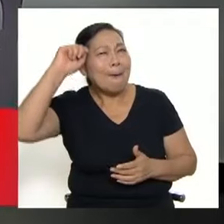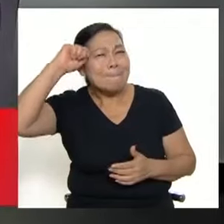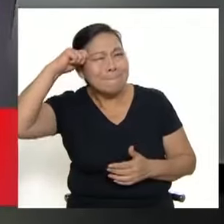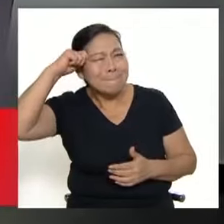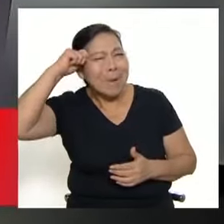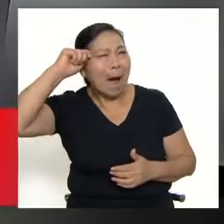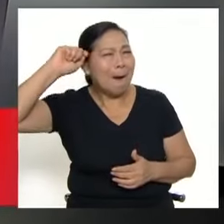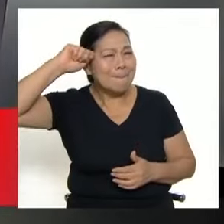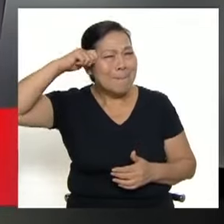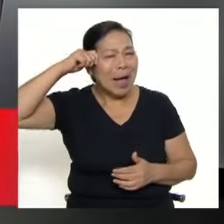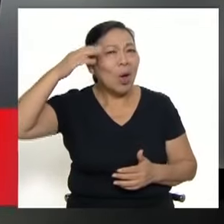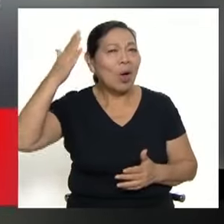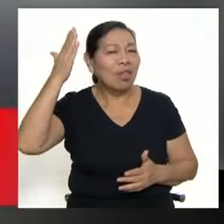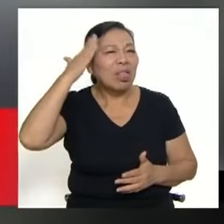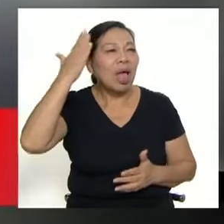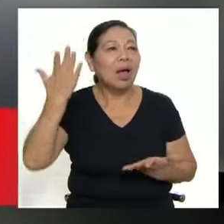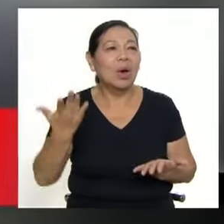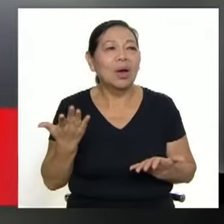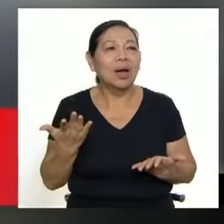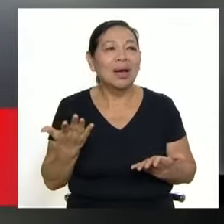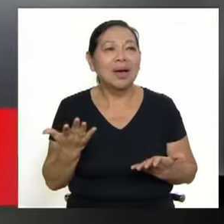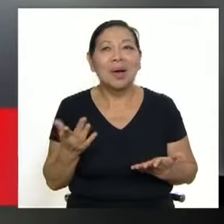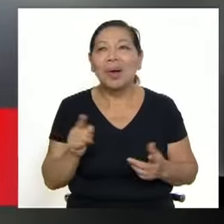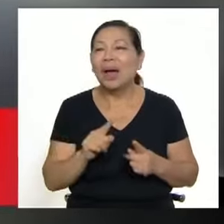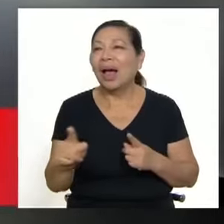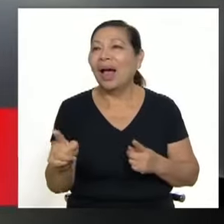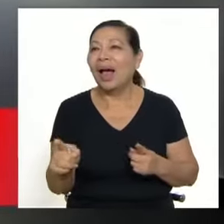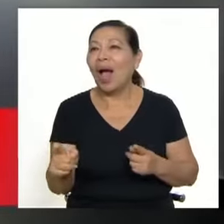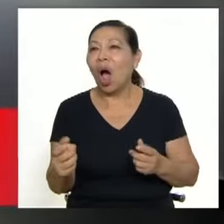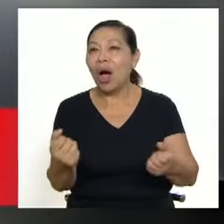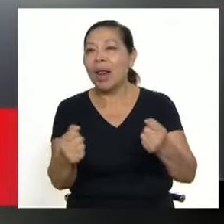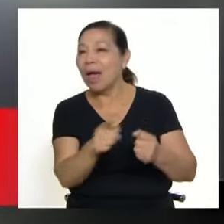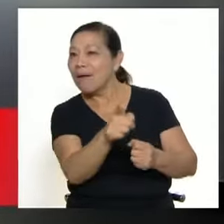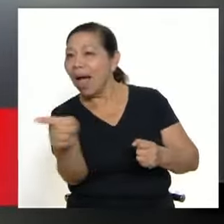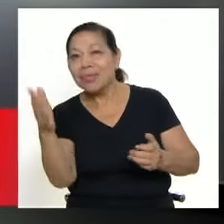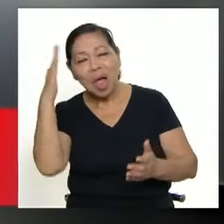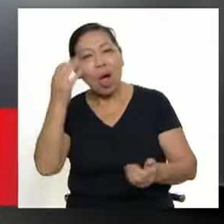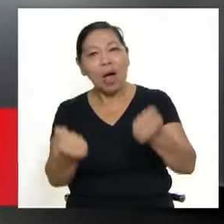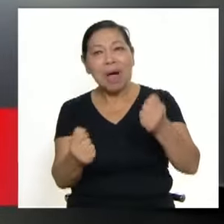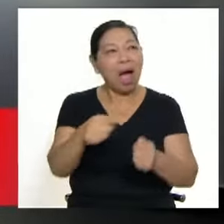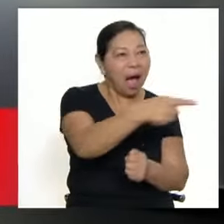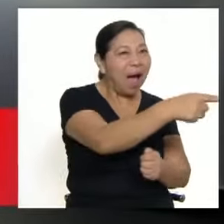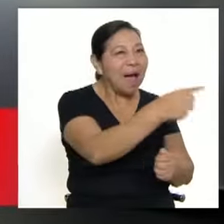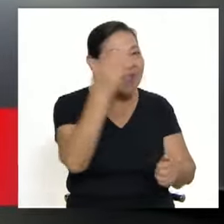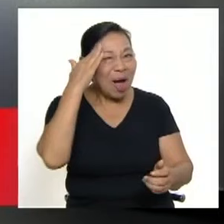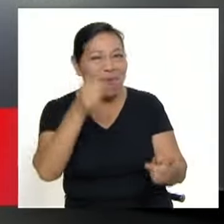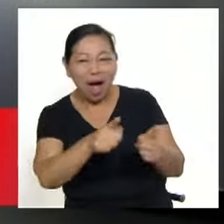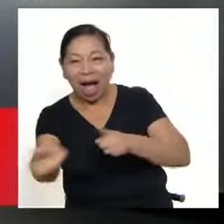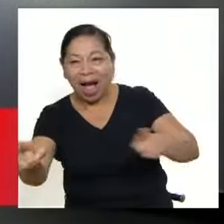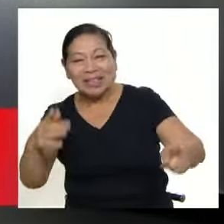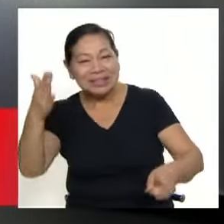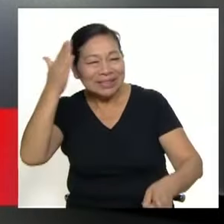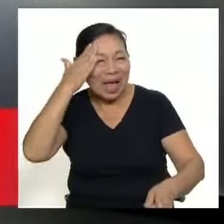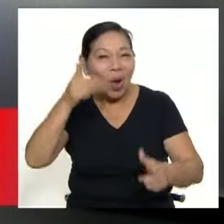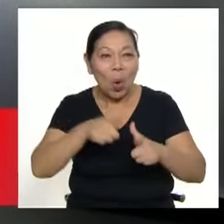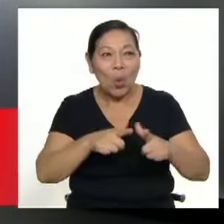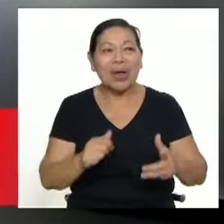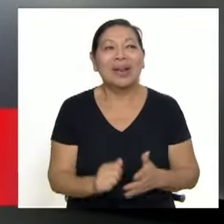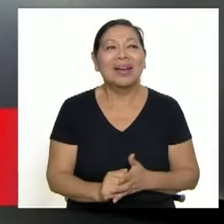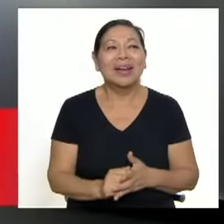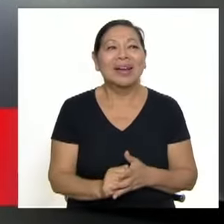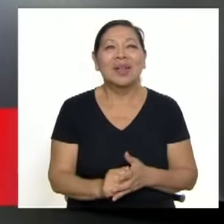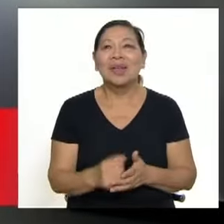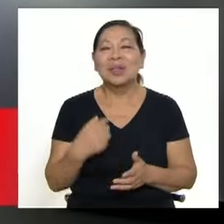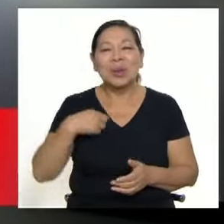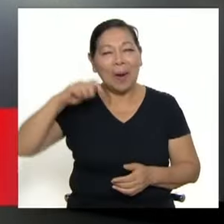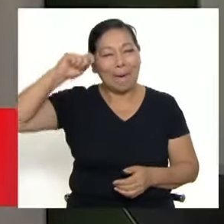memoria que tiene Manuel del Castillo para decir? Tú le das las indicaciones al conductor. Vamos por aquí, por acá está. Sí, de verdad. Sí, pues cada uno nace con